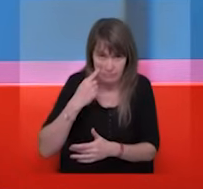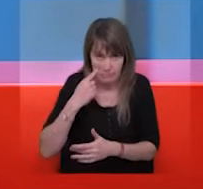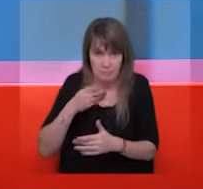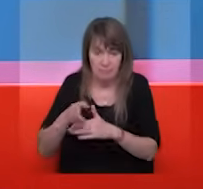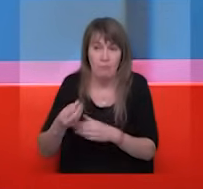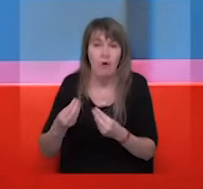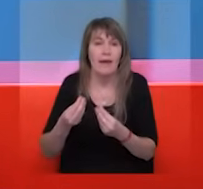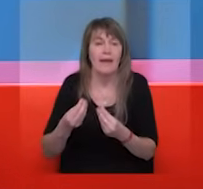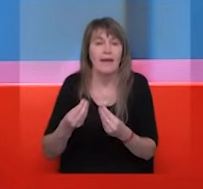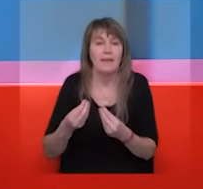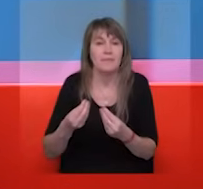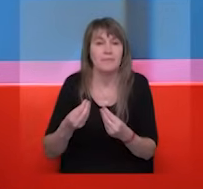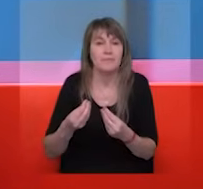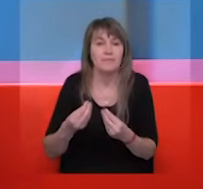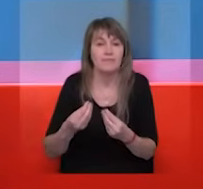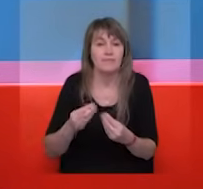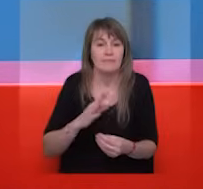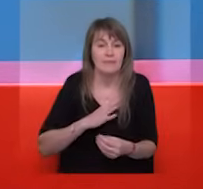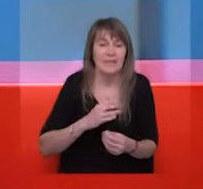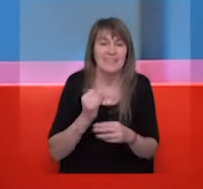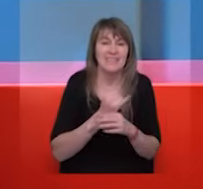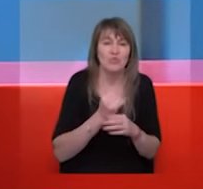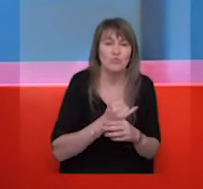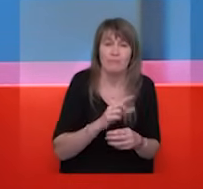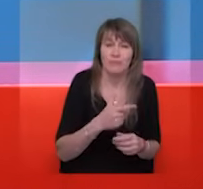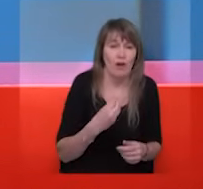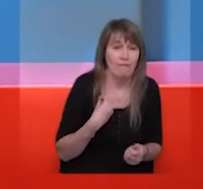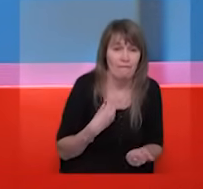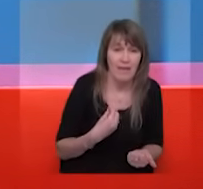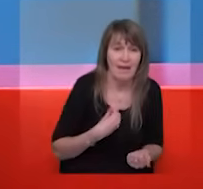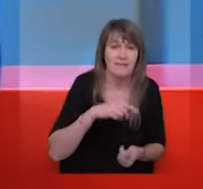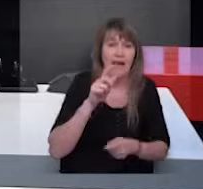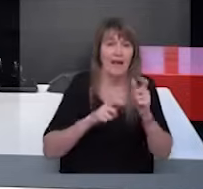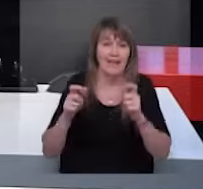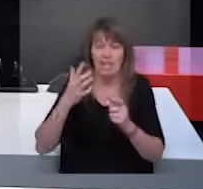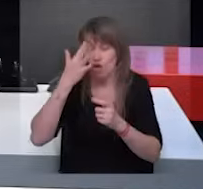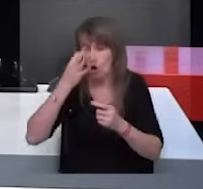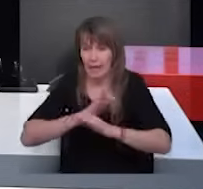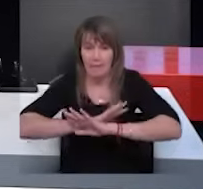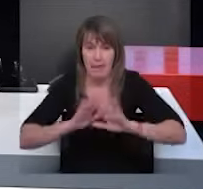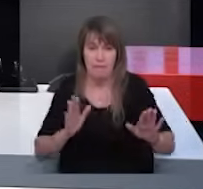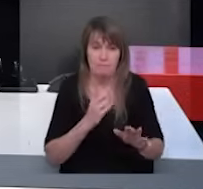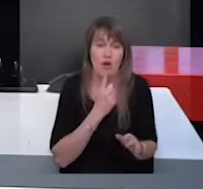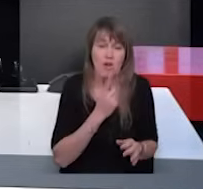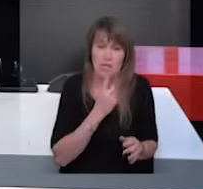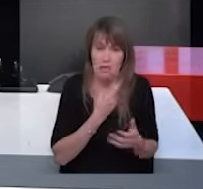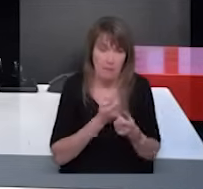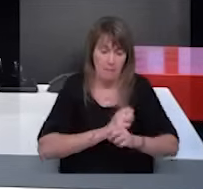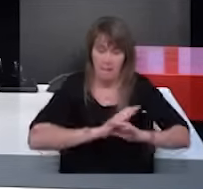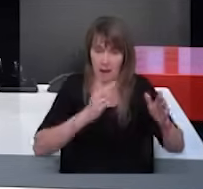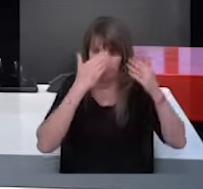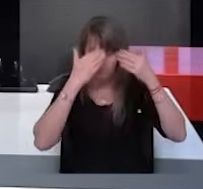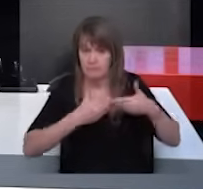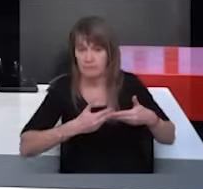haciendo es que las instituciones pierdan confianza que la gente deje de creer en los políticos y y sobre todo en